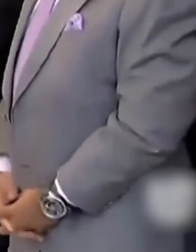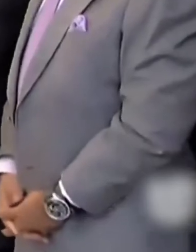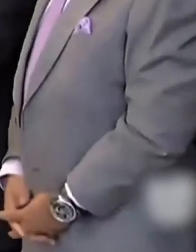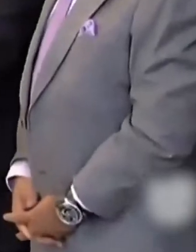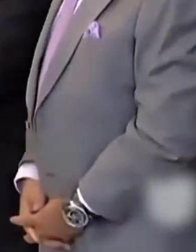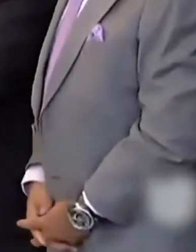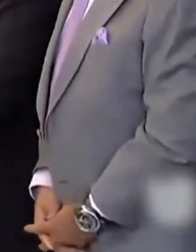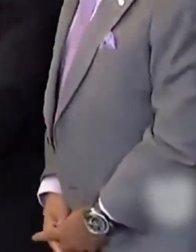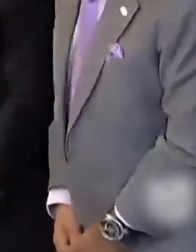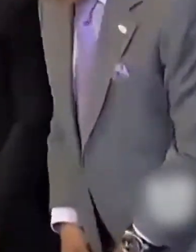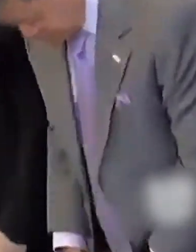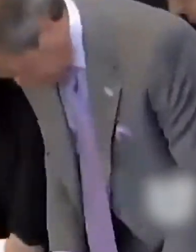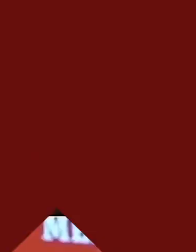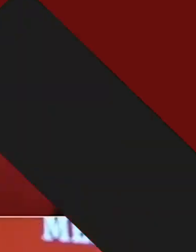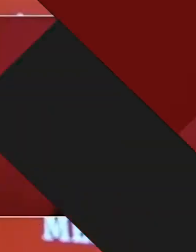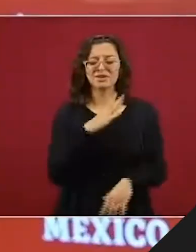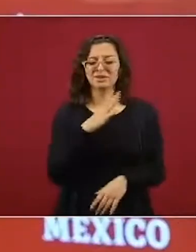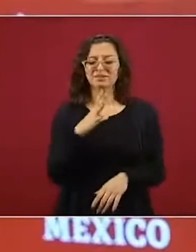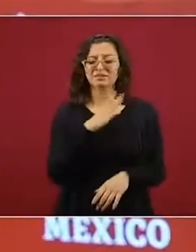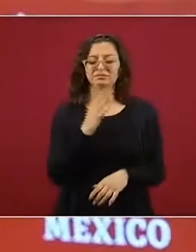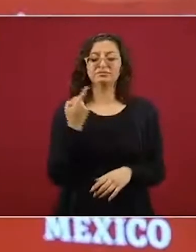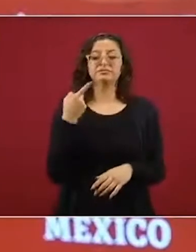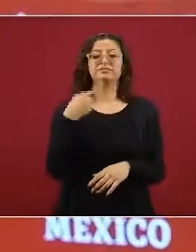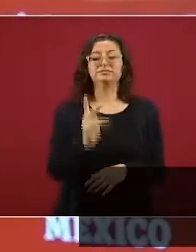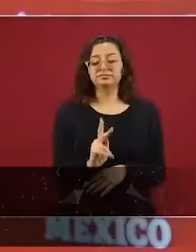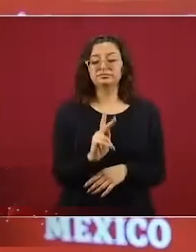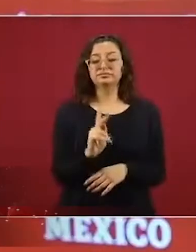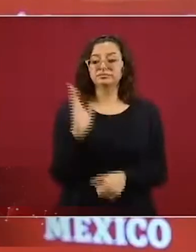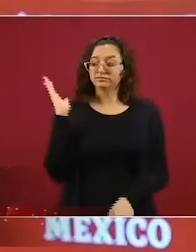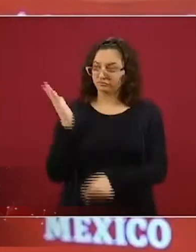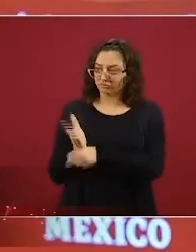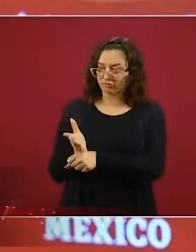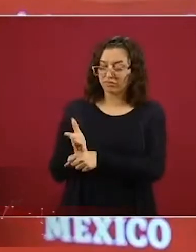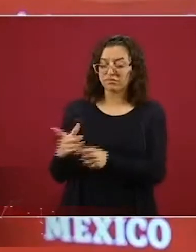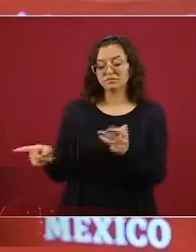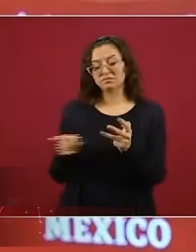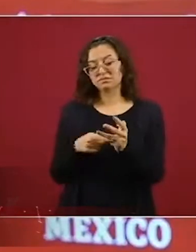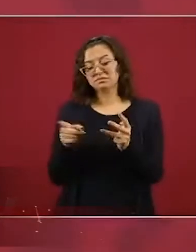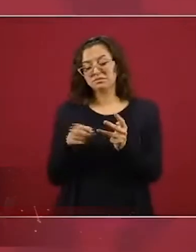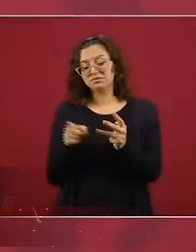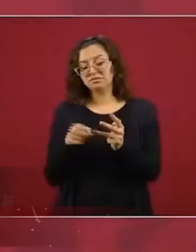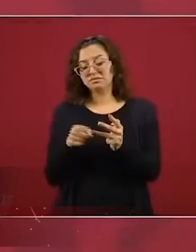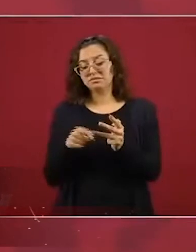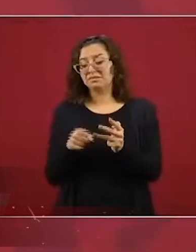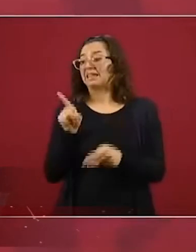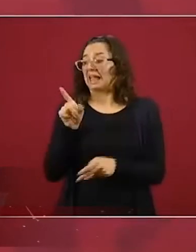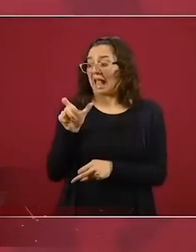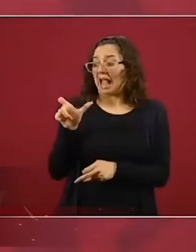participe la actual legisladora local. Pero aparte de eso, que él